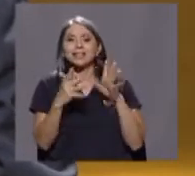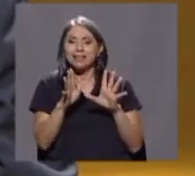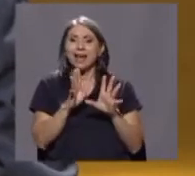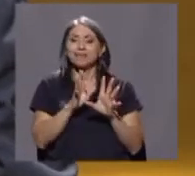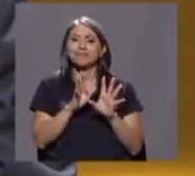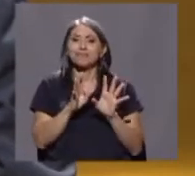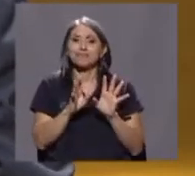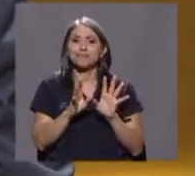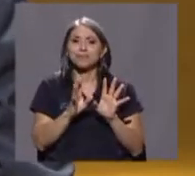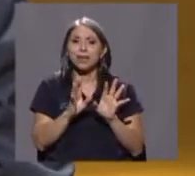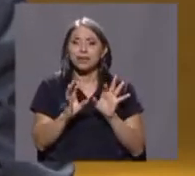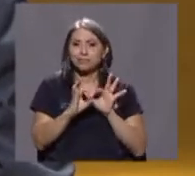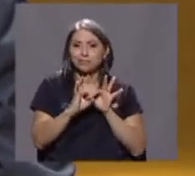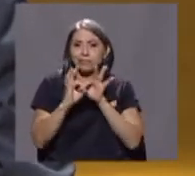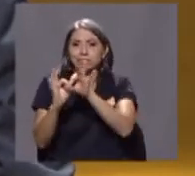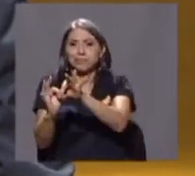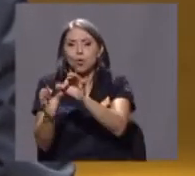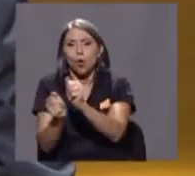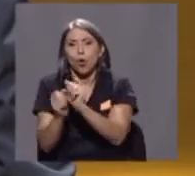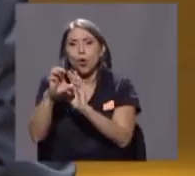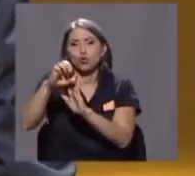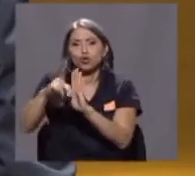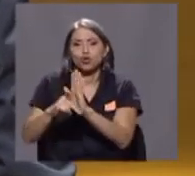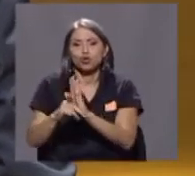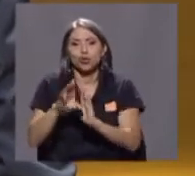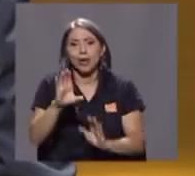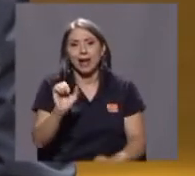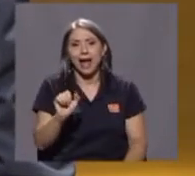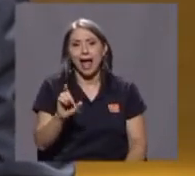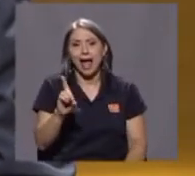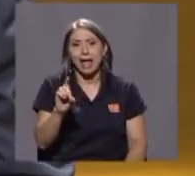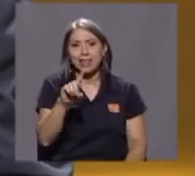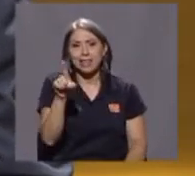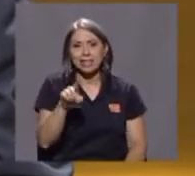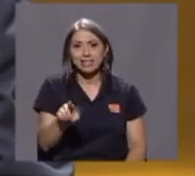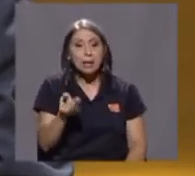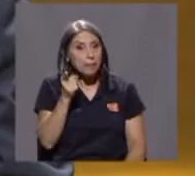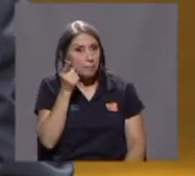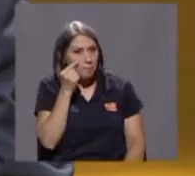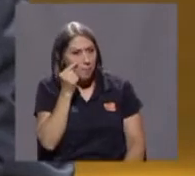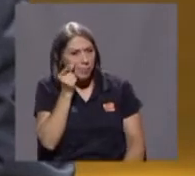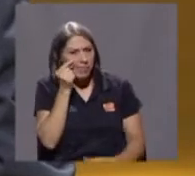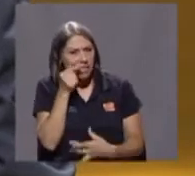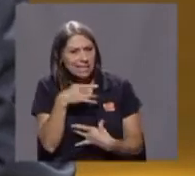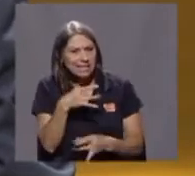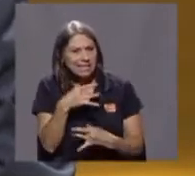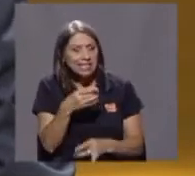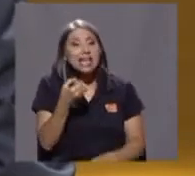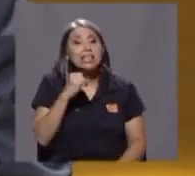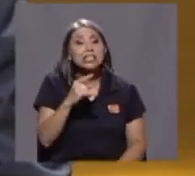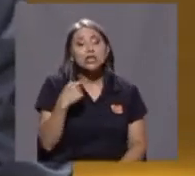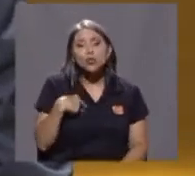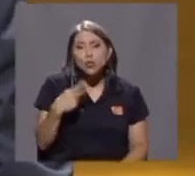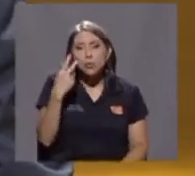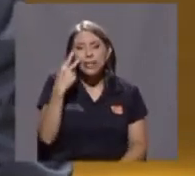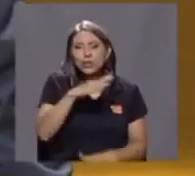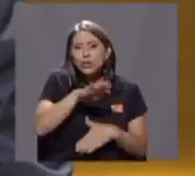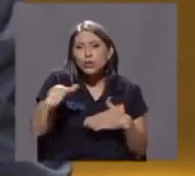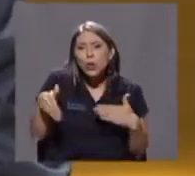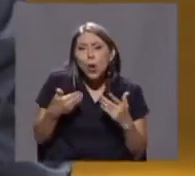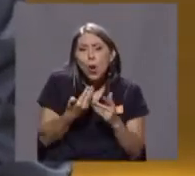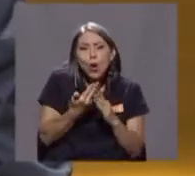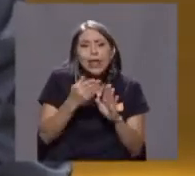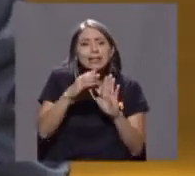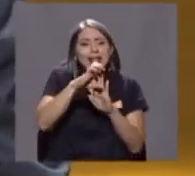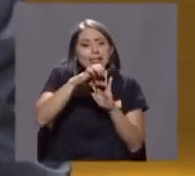de la Constitución de Cádiz. Y es muy curioso, si uno toma en cuenta todas las constituciones hasta nuestros